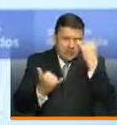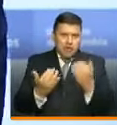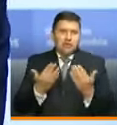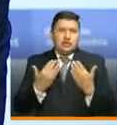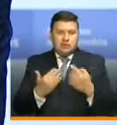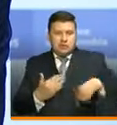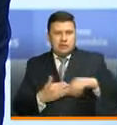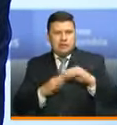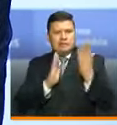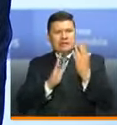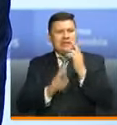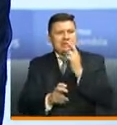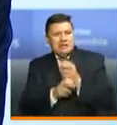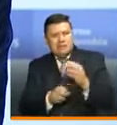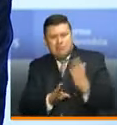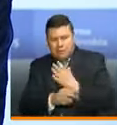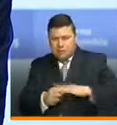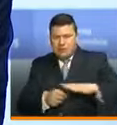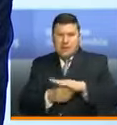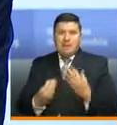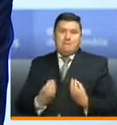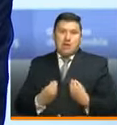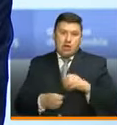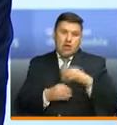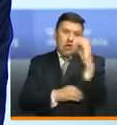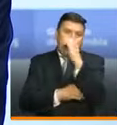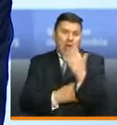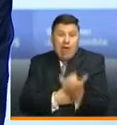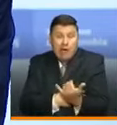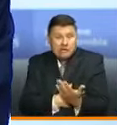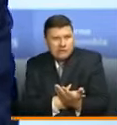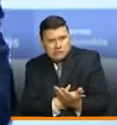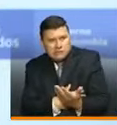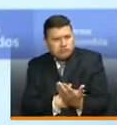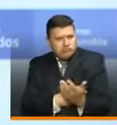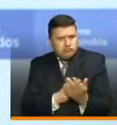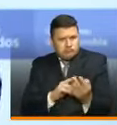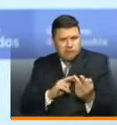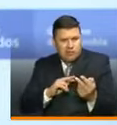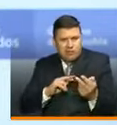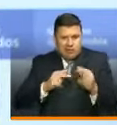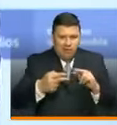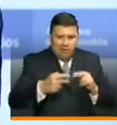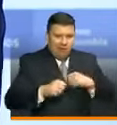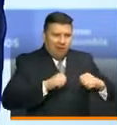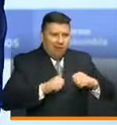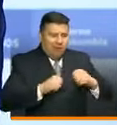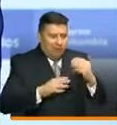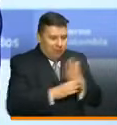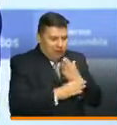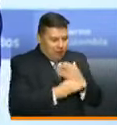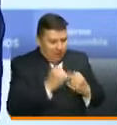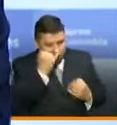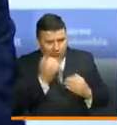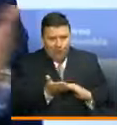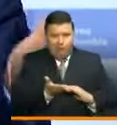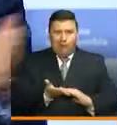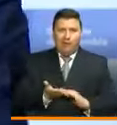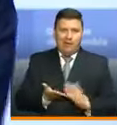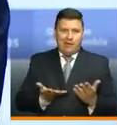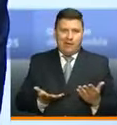permitan enfrentar las dificultades que estamos viviendo en este momento y, ¿por qué no?, convertirnos en protagonistas de esas ideas